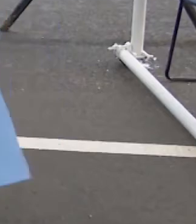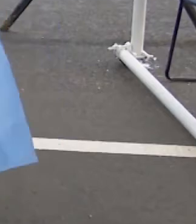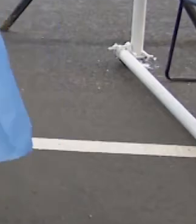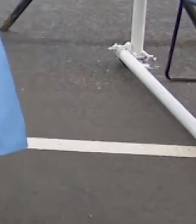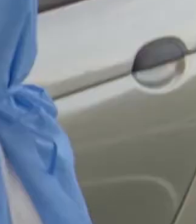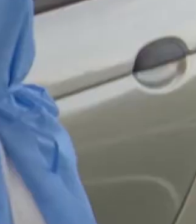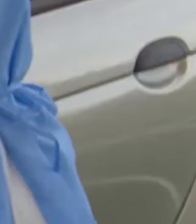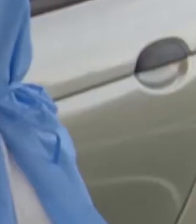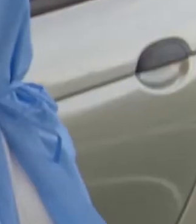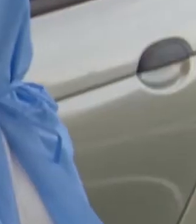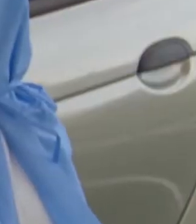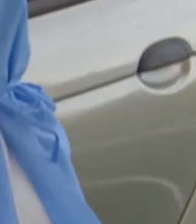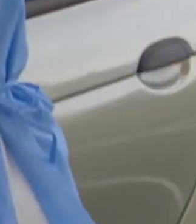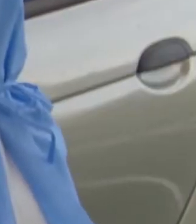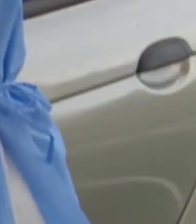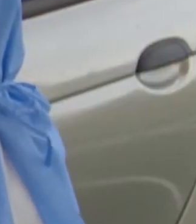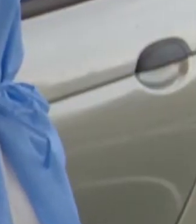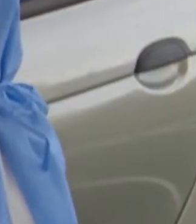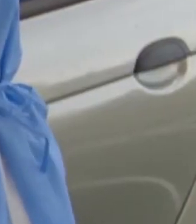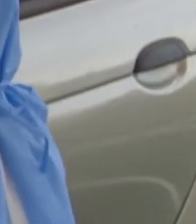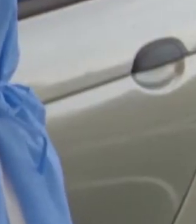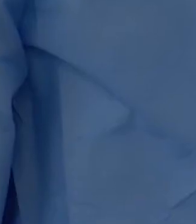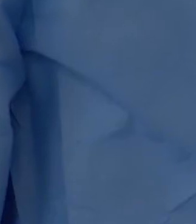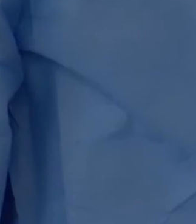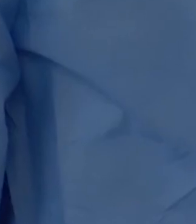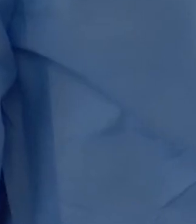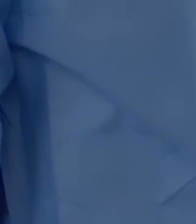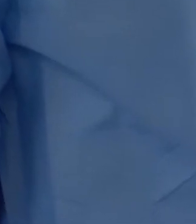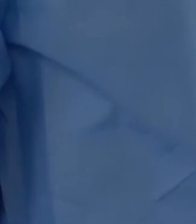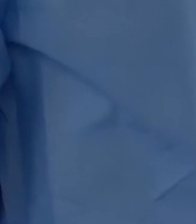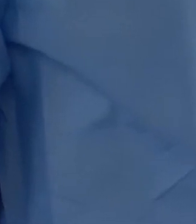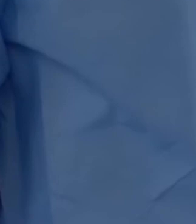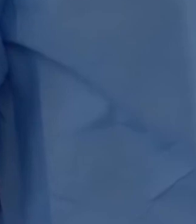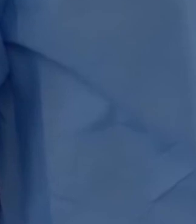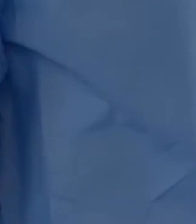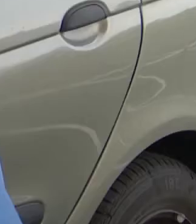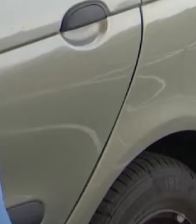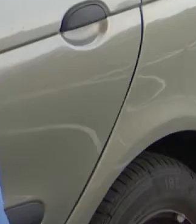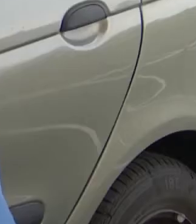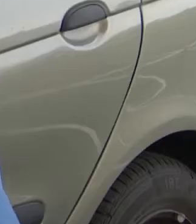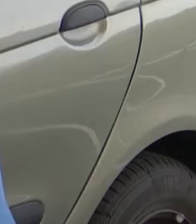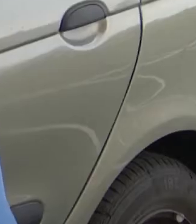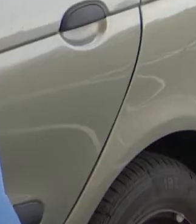brotes el tema es mediante la prevención